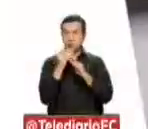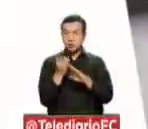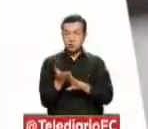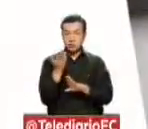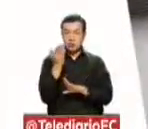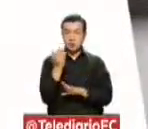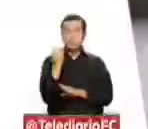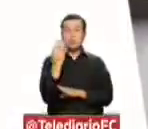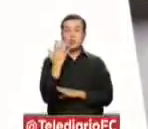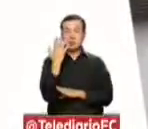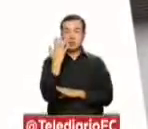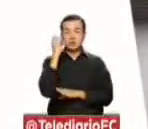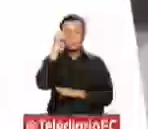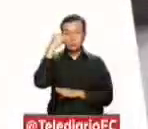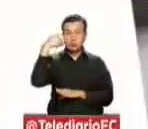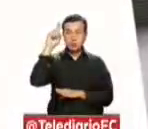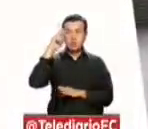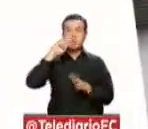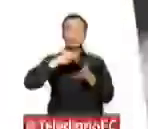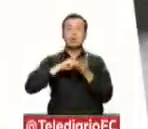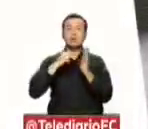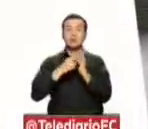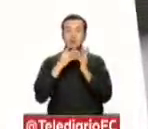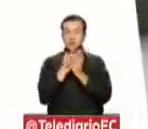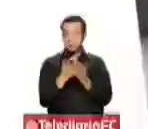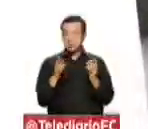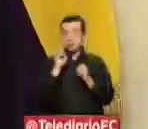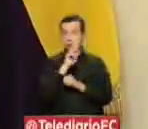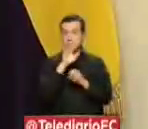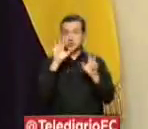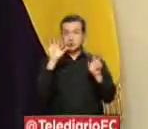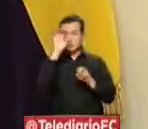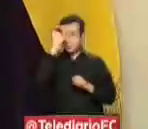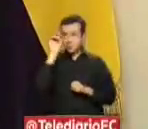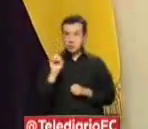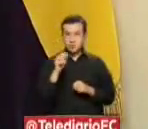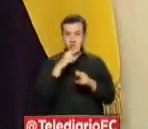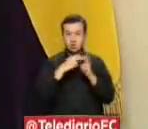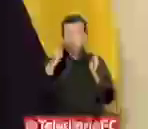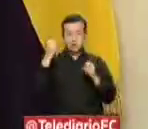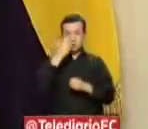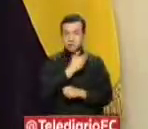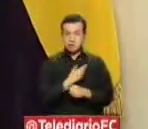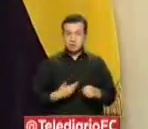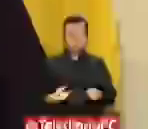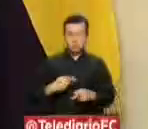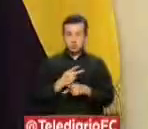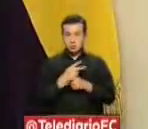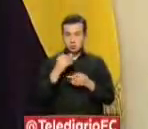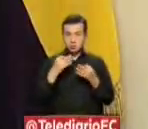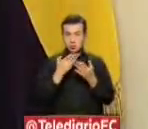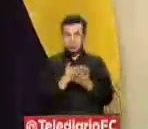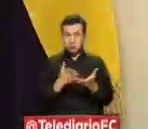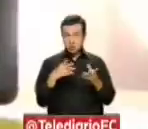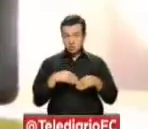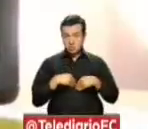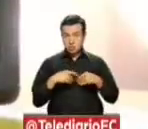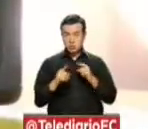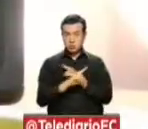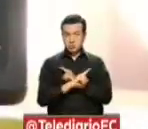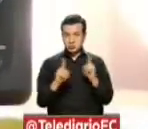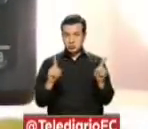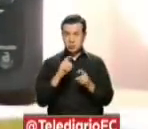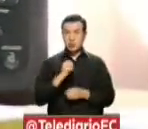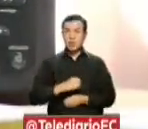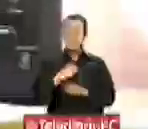excedente de $15 millones, que representa el 28%. El ex titular de la judicatura rechaza estas acusaciones. El informe